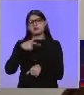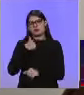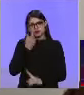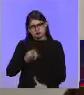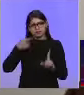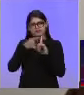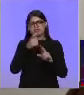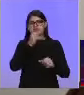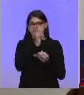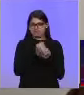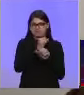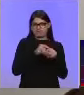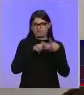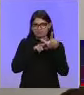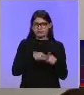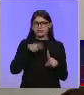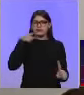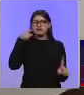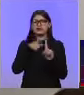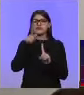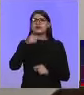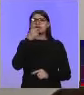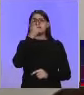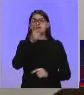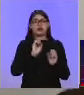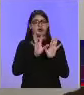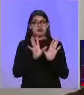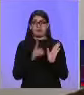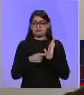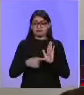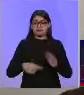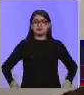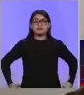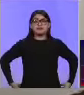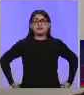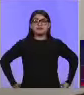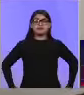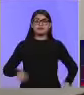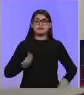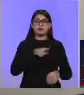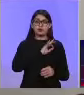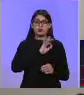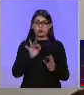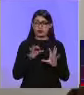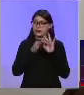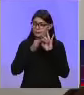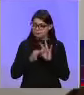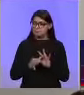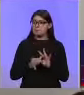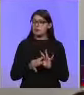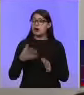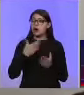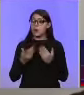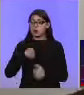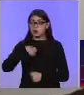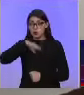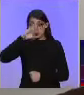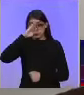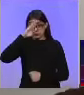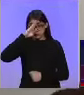tema de la prescripción es evidente y por lo tanto es procedente. Sin embargo, a mi juicio, no